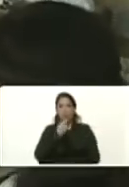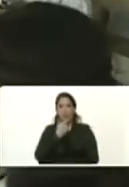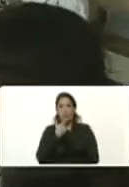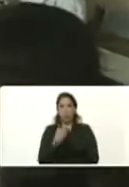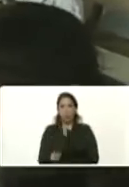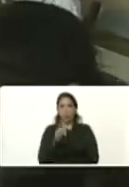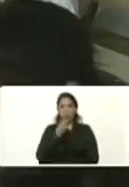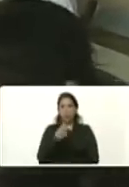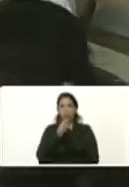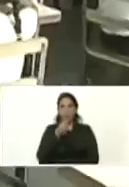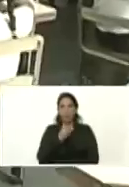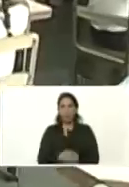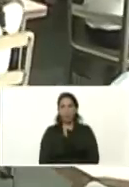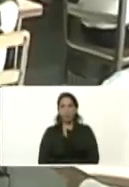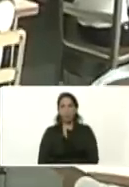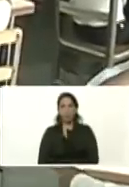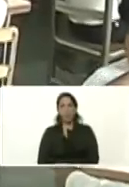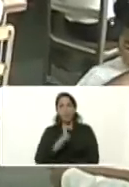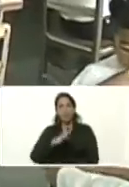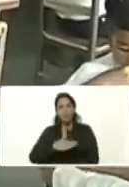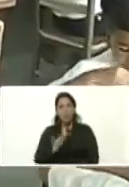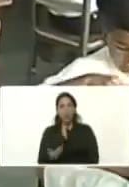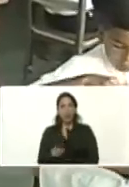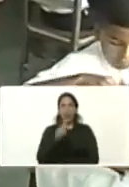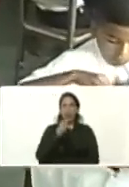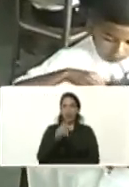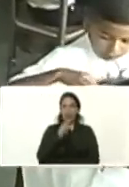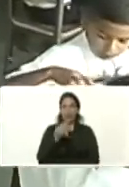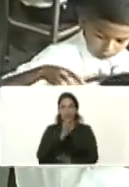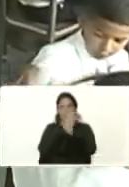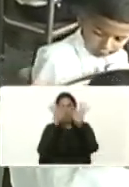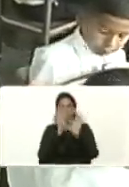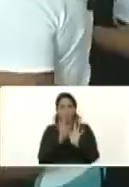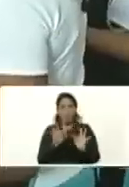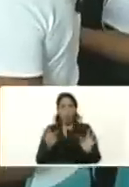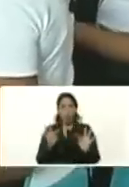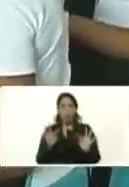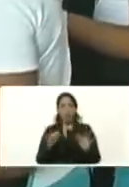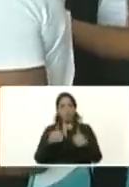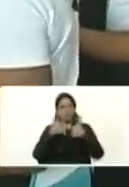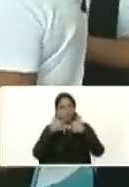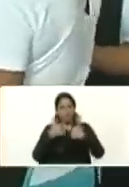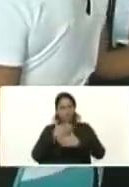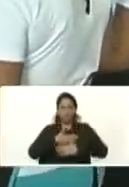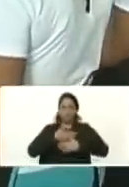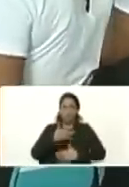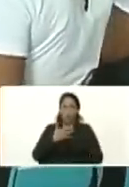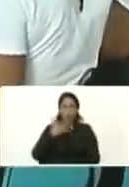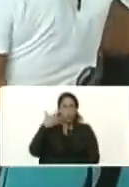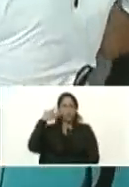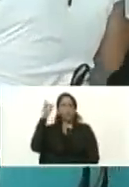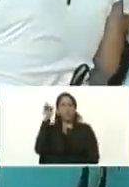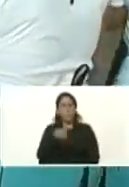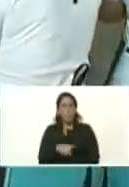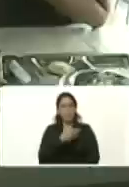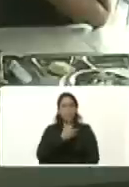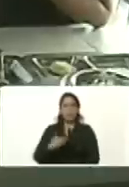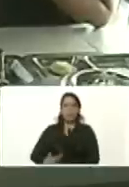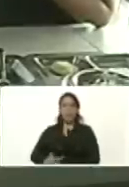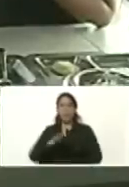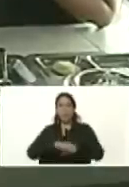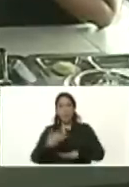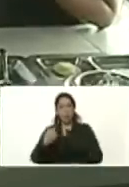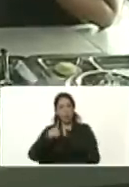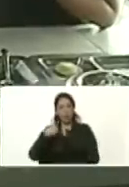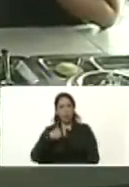para que los niños puedan alimentarse de forma adecuada un orgullo además presidente porque está